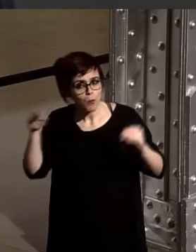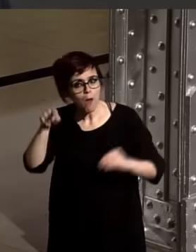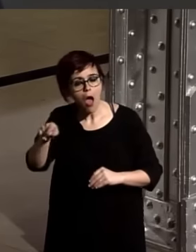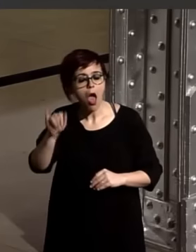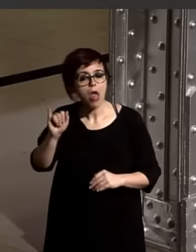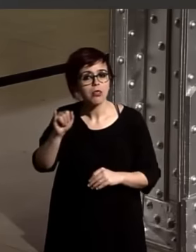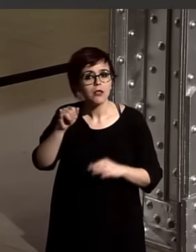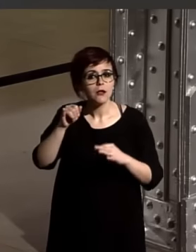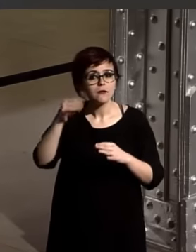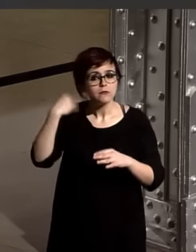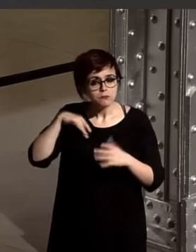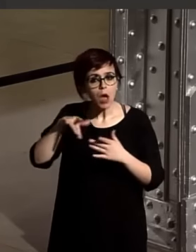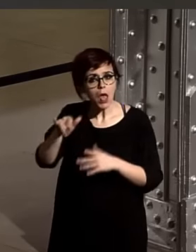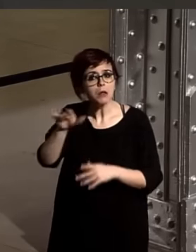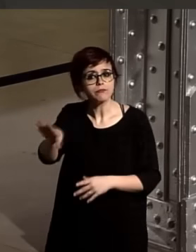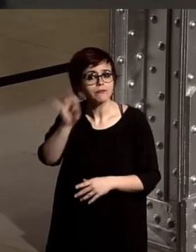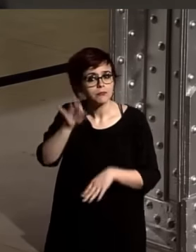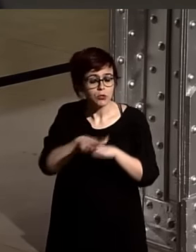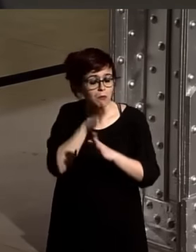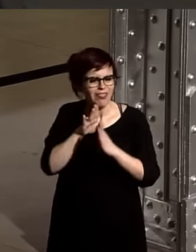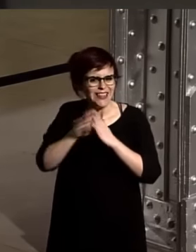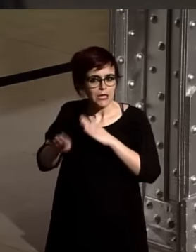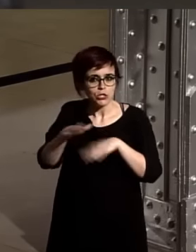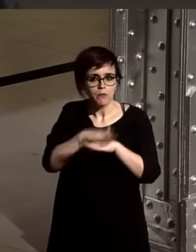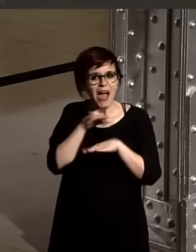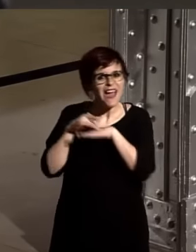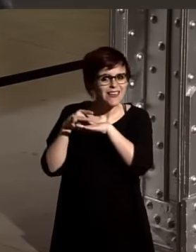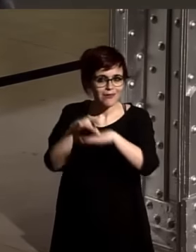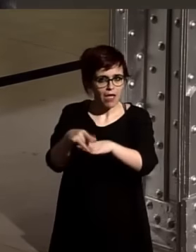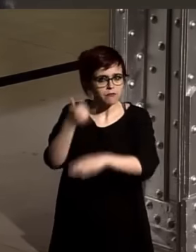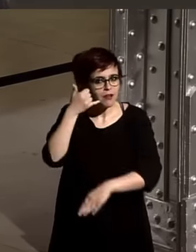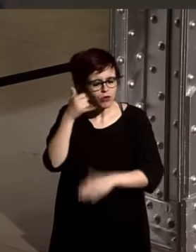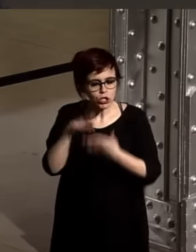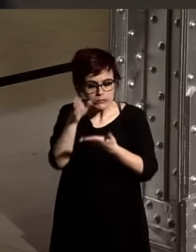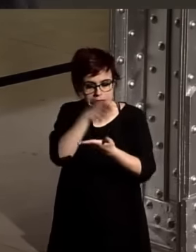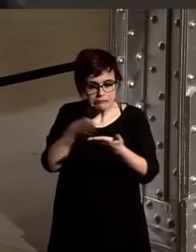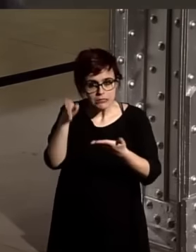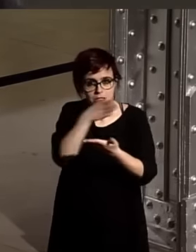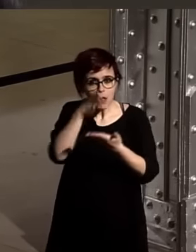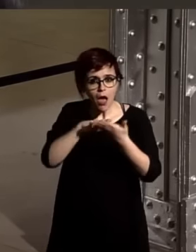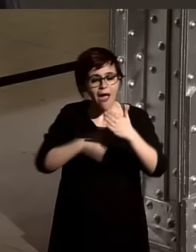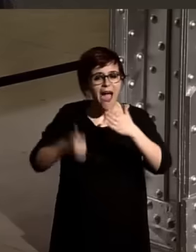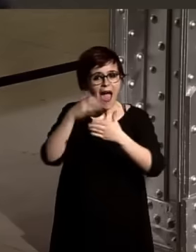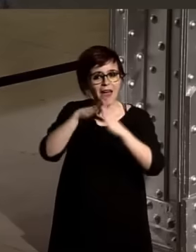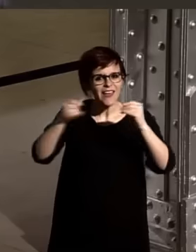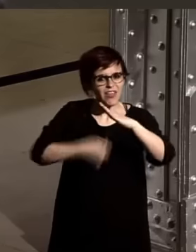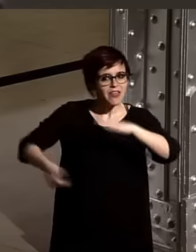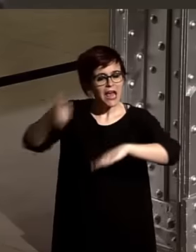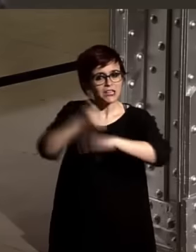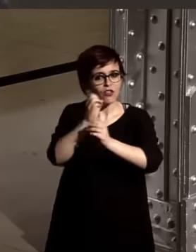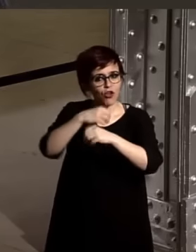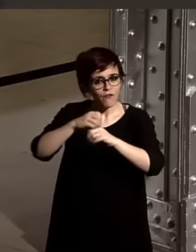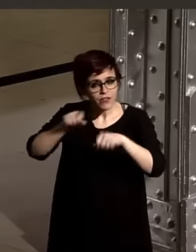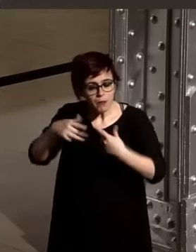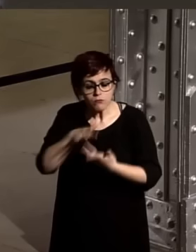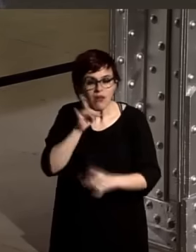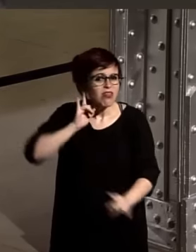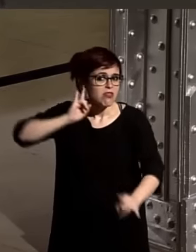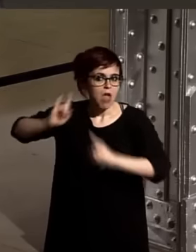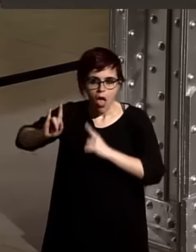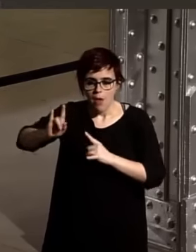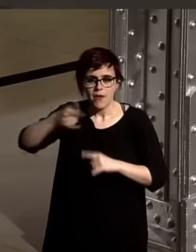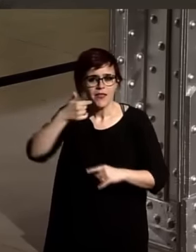había biología molecular y cogí la directamente la guía de teléfonos busqué el nombre del catedrático de bioquímica y el catedrático de biología molecular les llamé